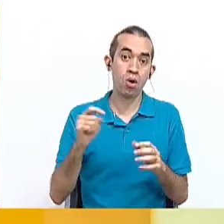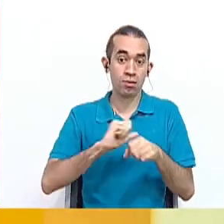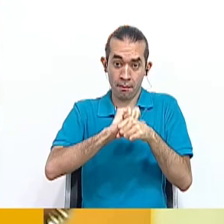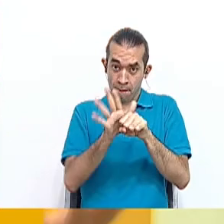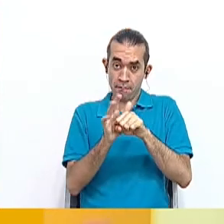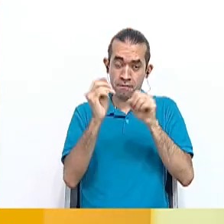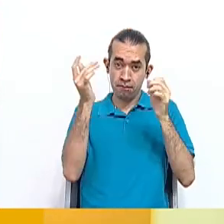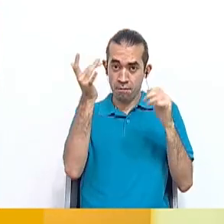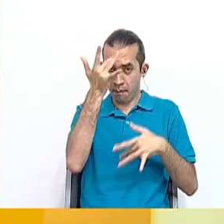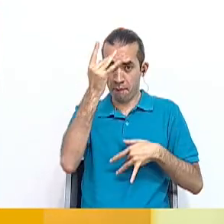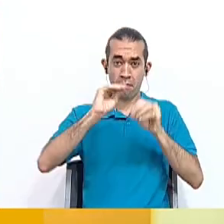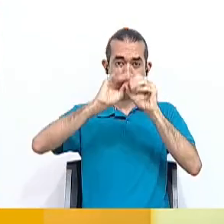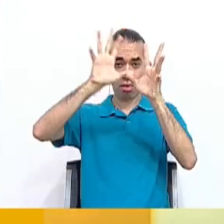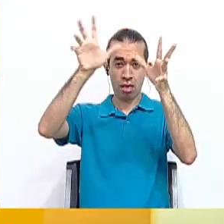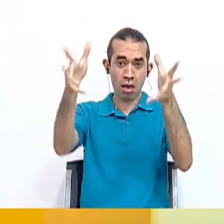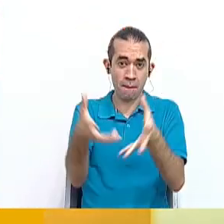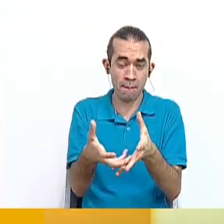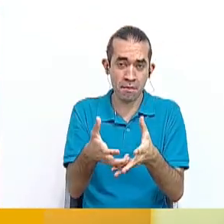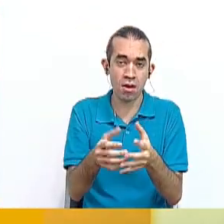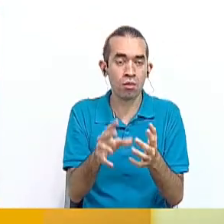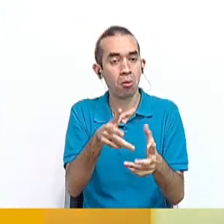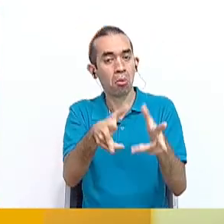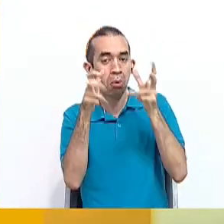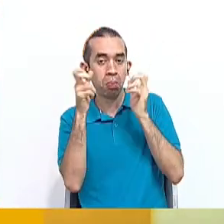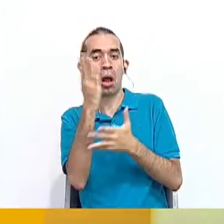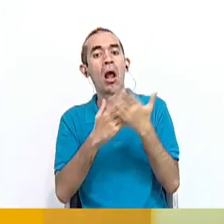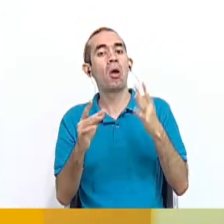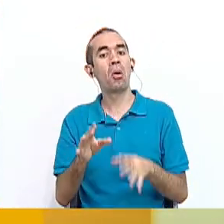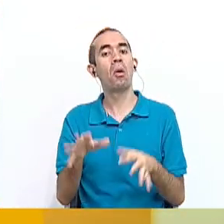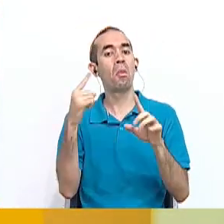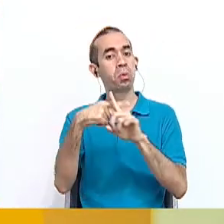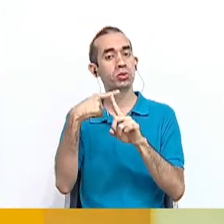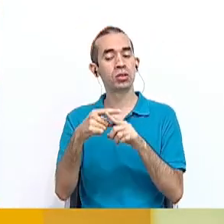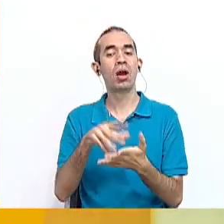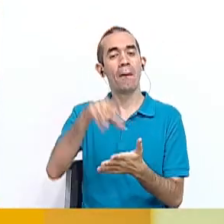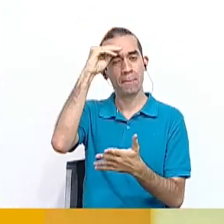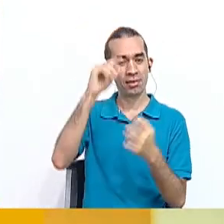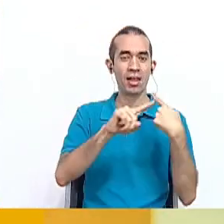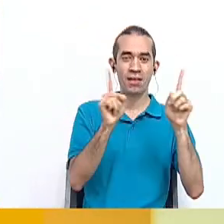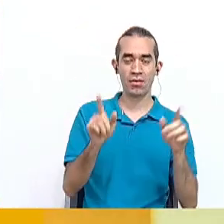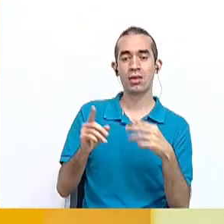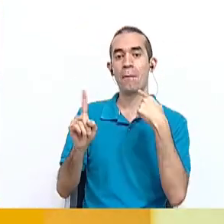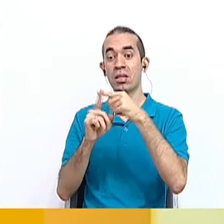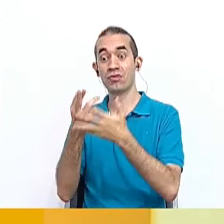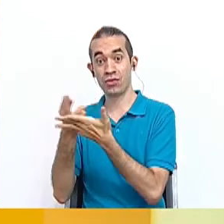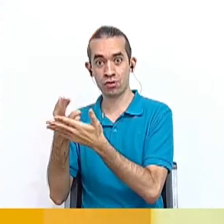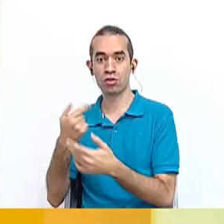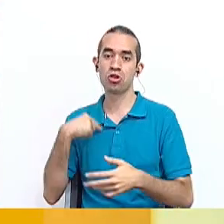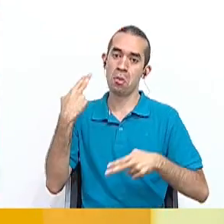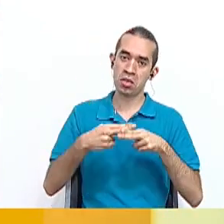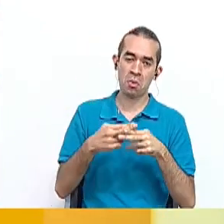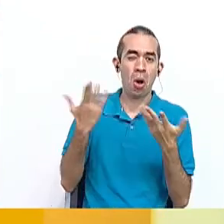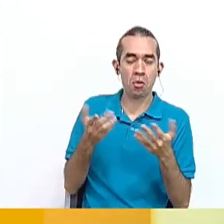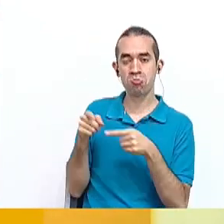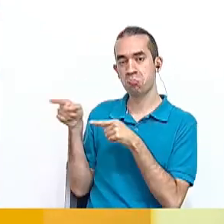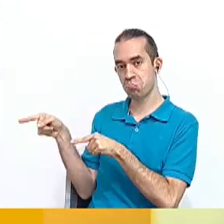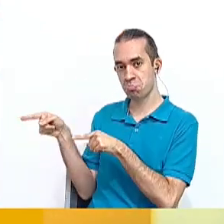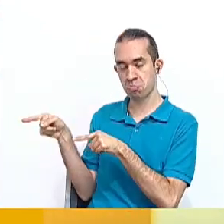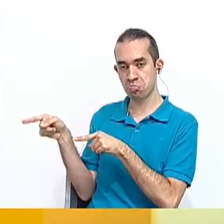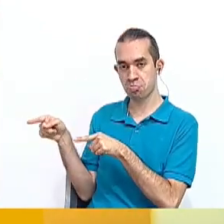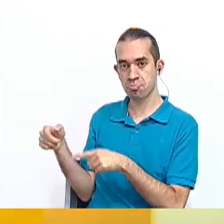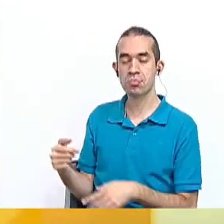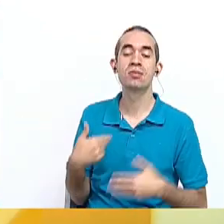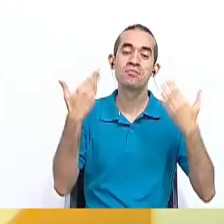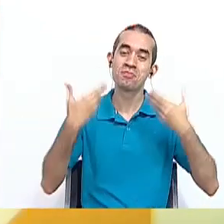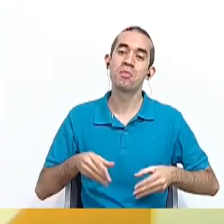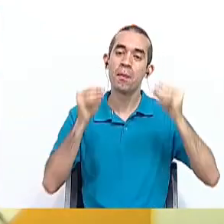pandemia, una manera diferente de aprender y más recursos. Mi nombre es Carolina Serrano Guillén y soy su profesora